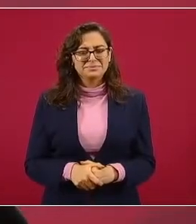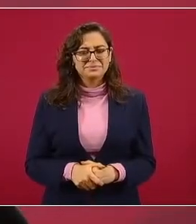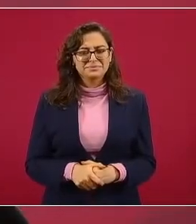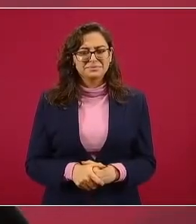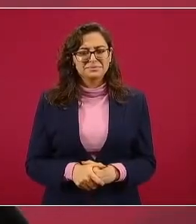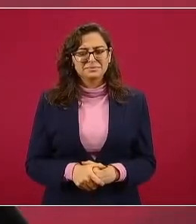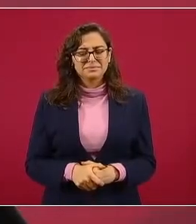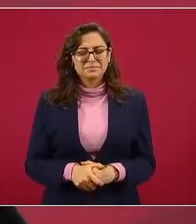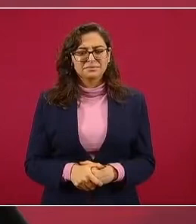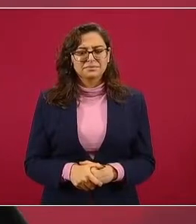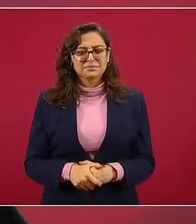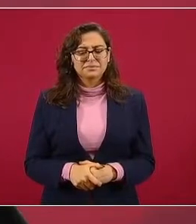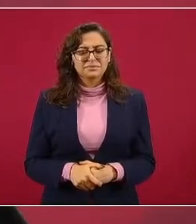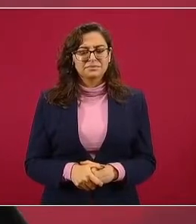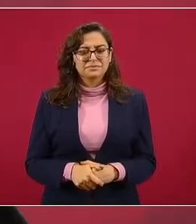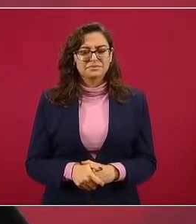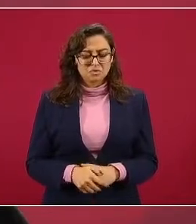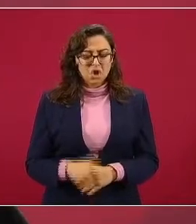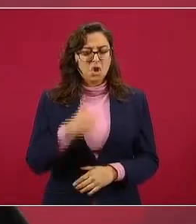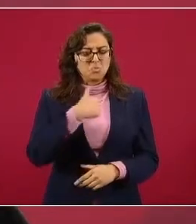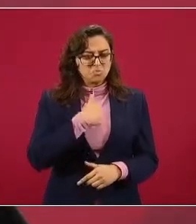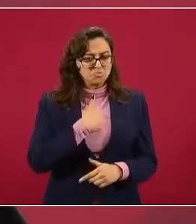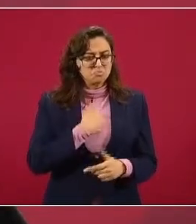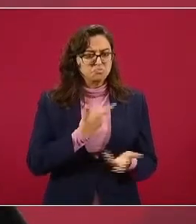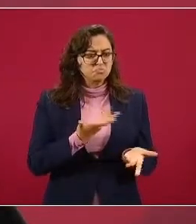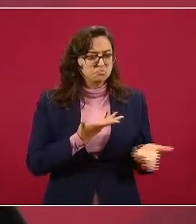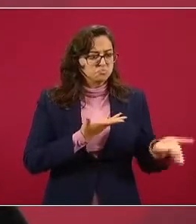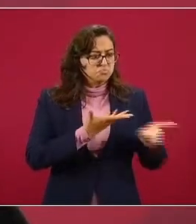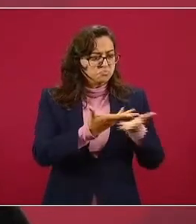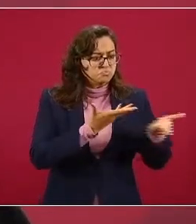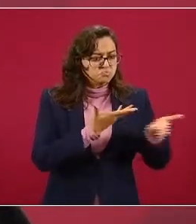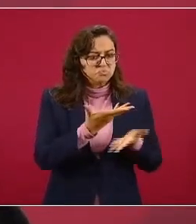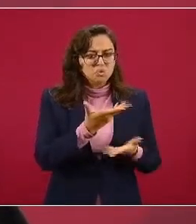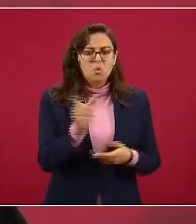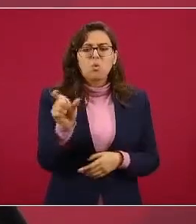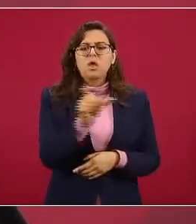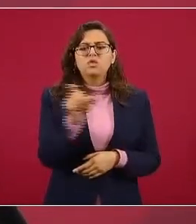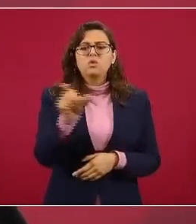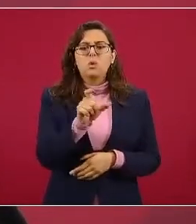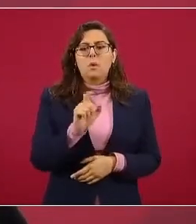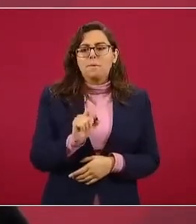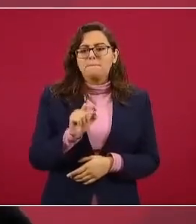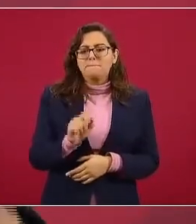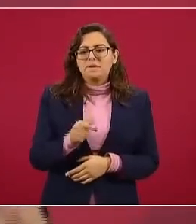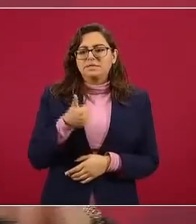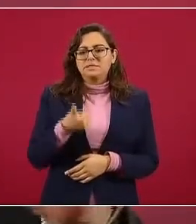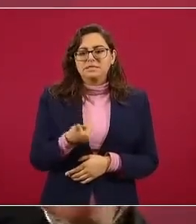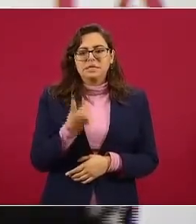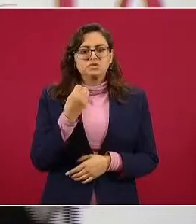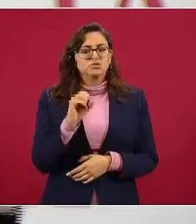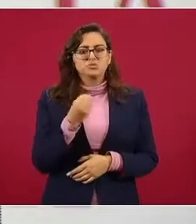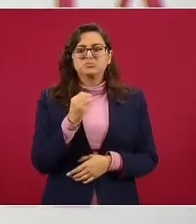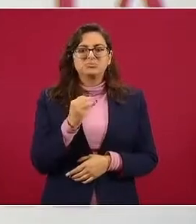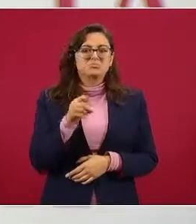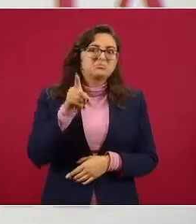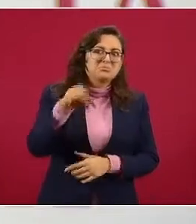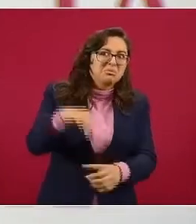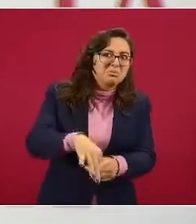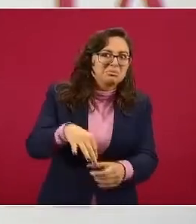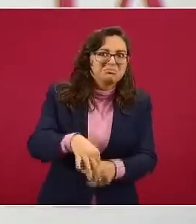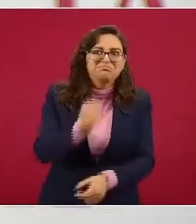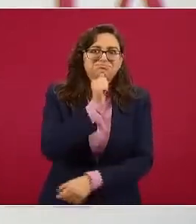El día que sostuve mi primera conversación fue el día 26 de octubre. Todavía no ocurría el proceso